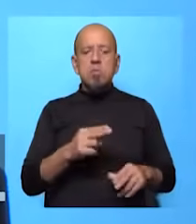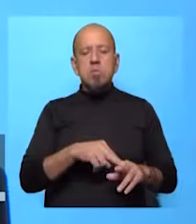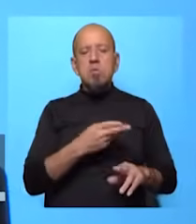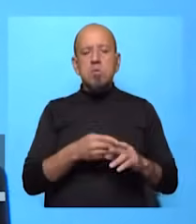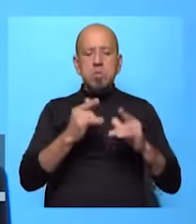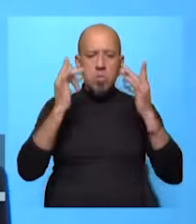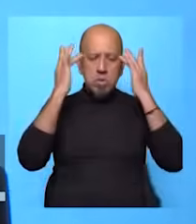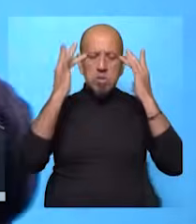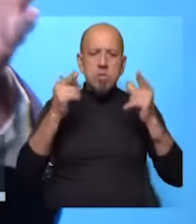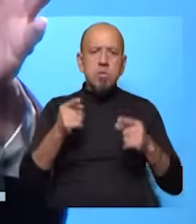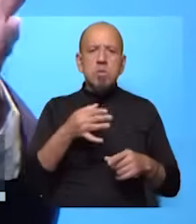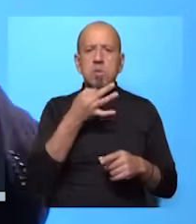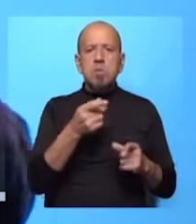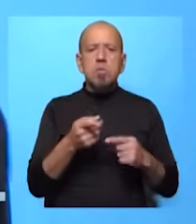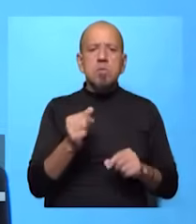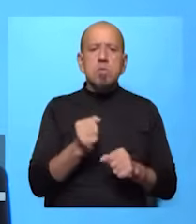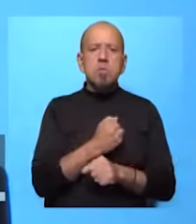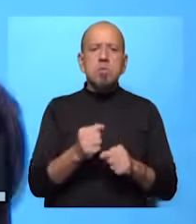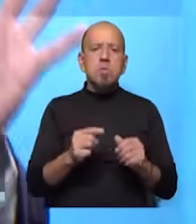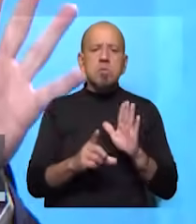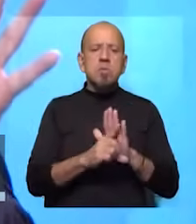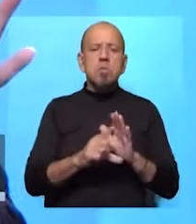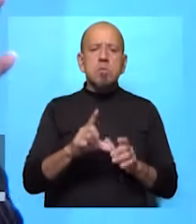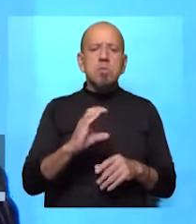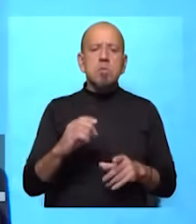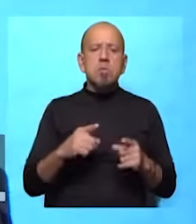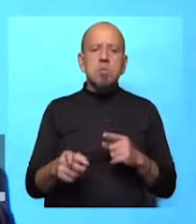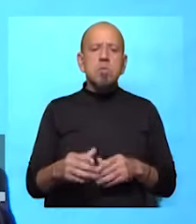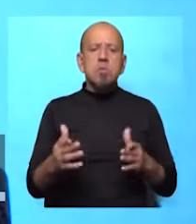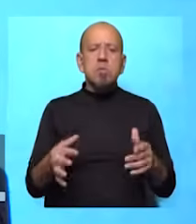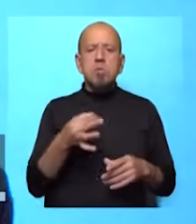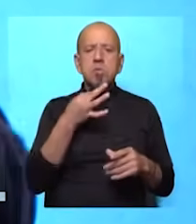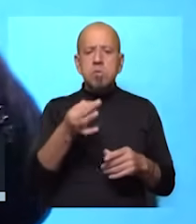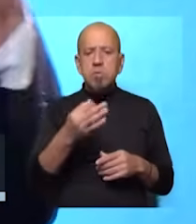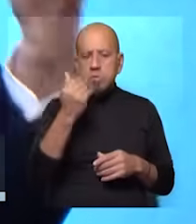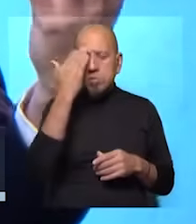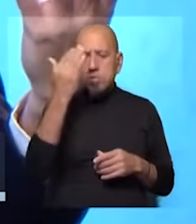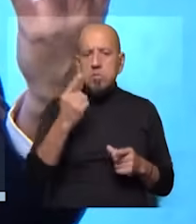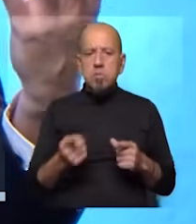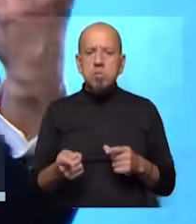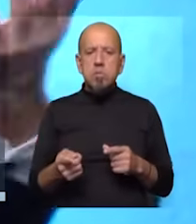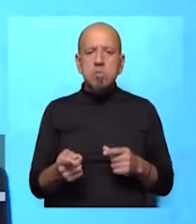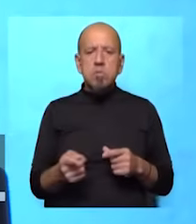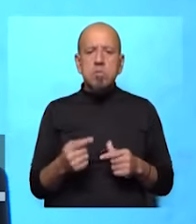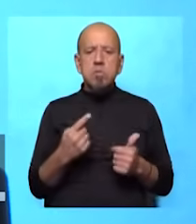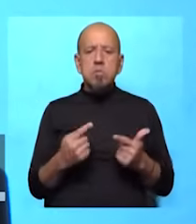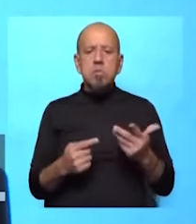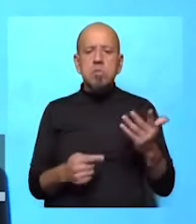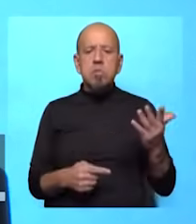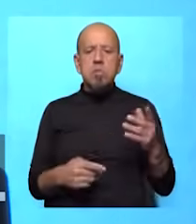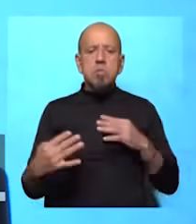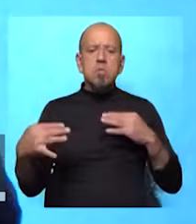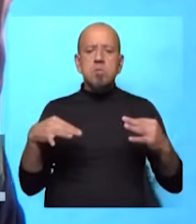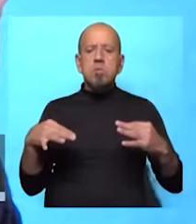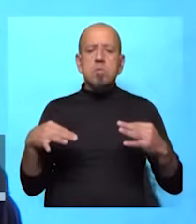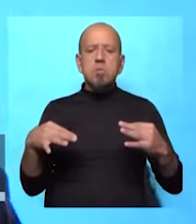dijo que con la aprobación de la luc no se cumplieron todas las desgracias que por ejemplo anunció el frente amplio Yo escucho lo del presidente escucho lo de la oposición